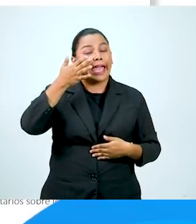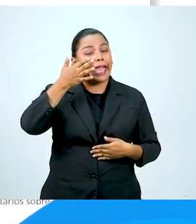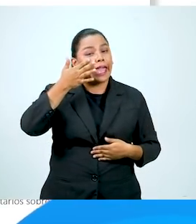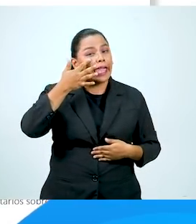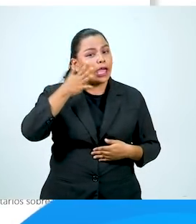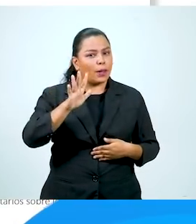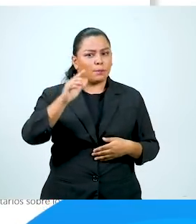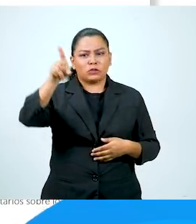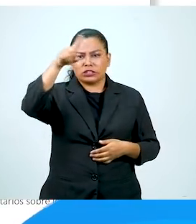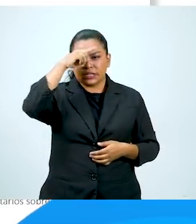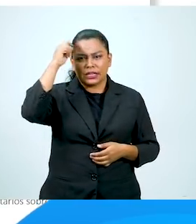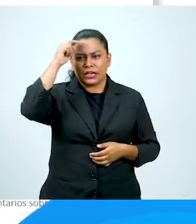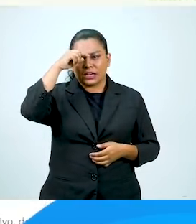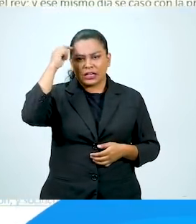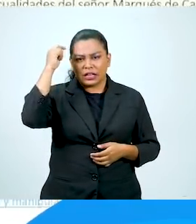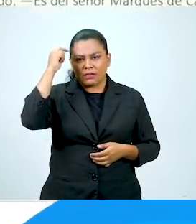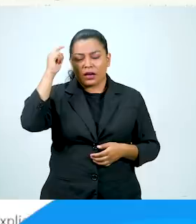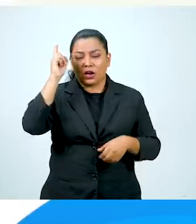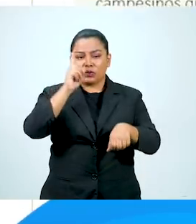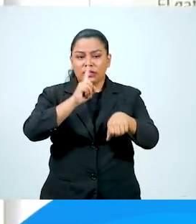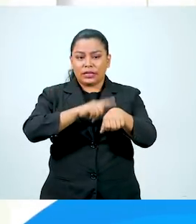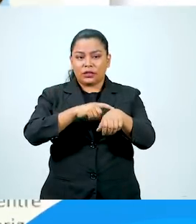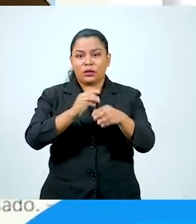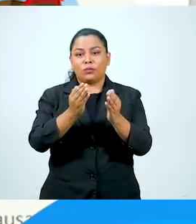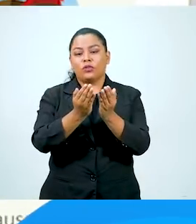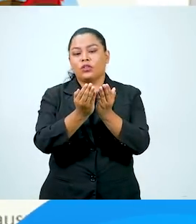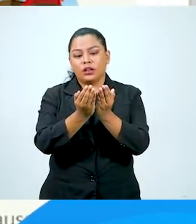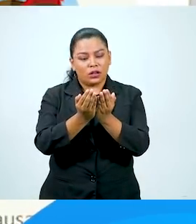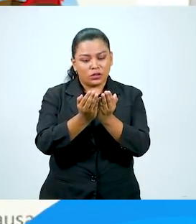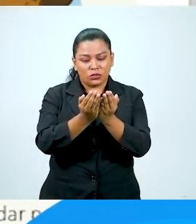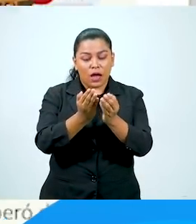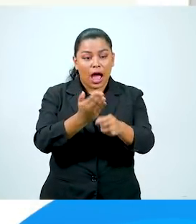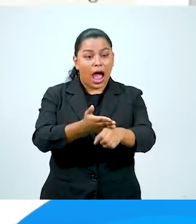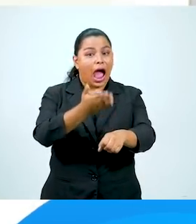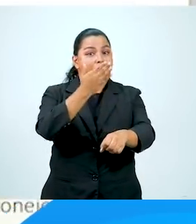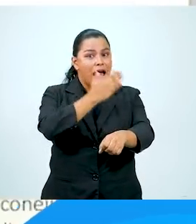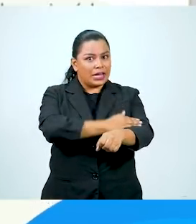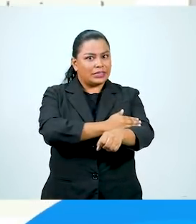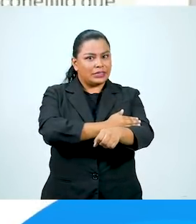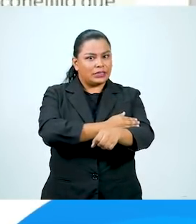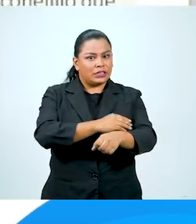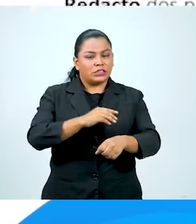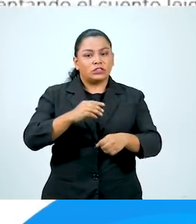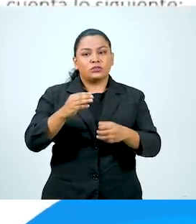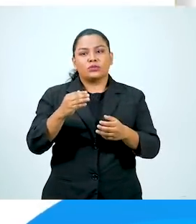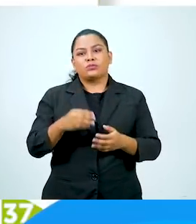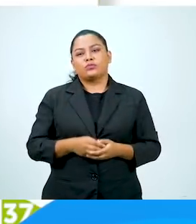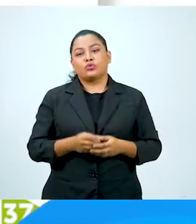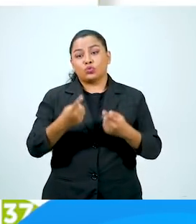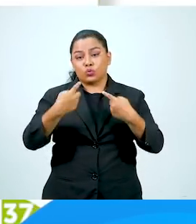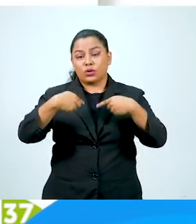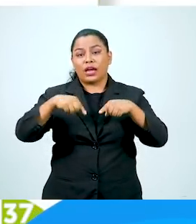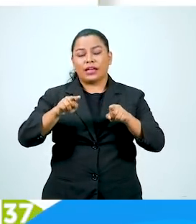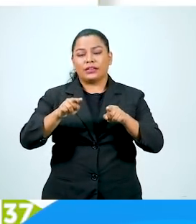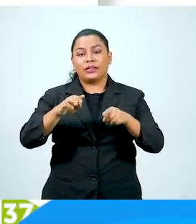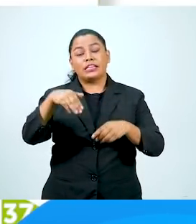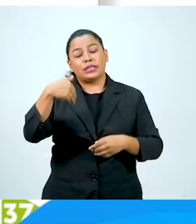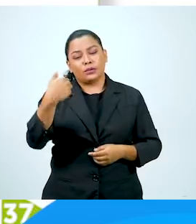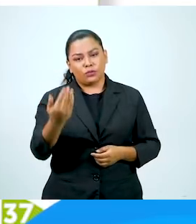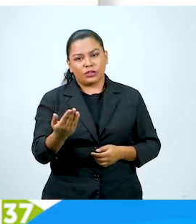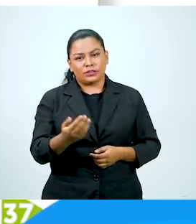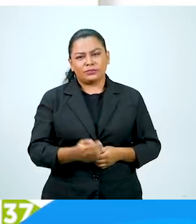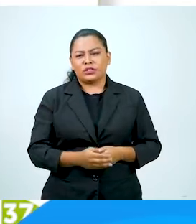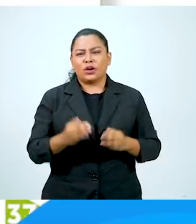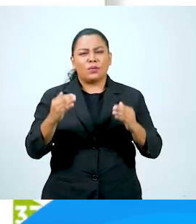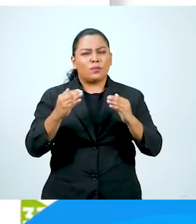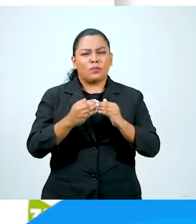el ejemplo se trabaja con los momentos de la lectura, antes, durante, después, que también es la